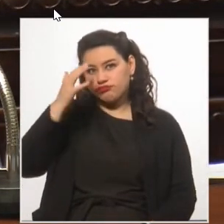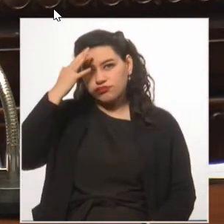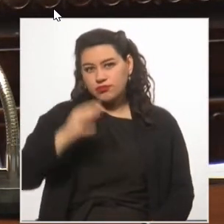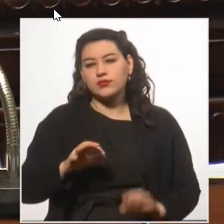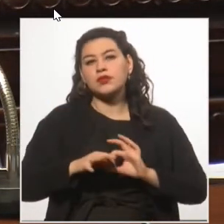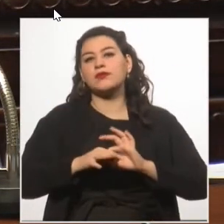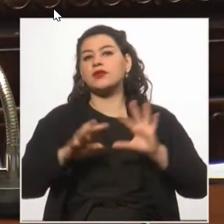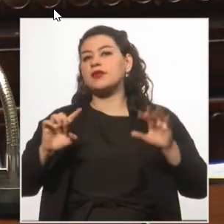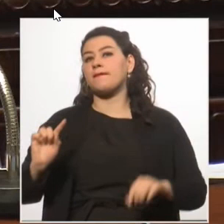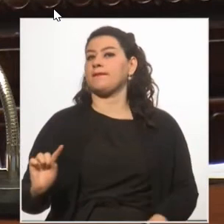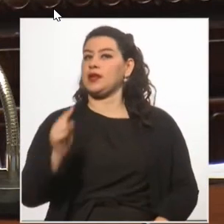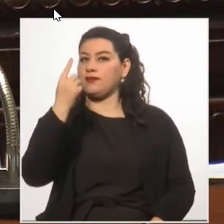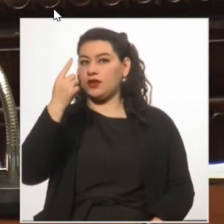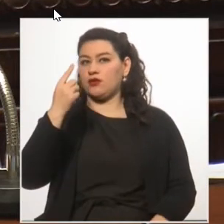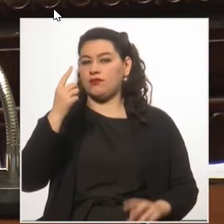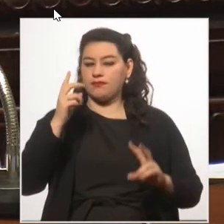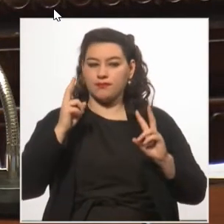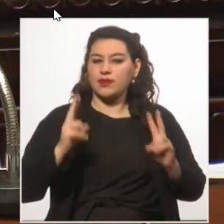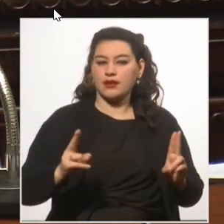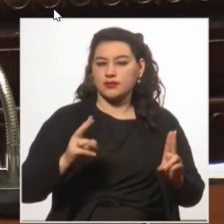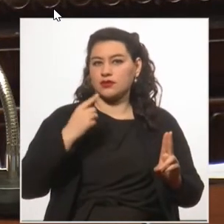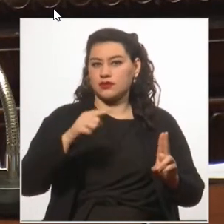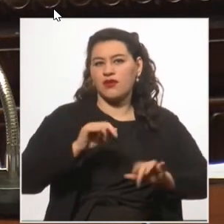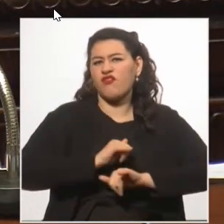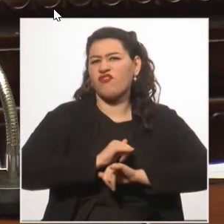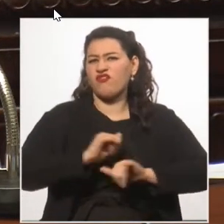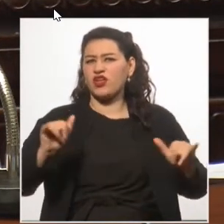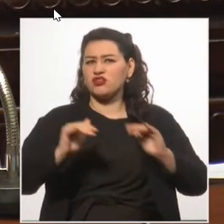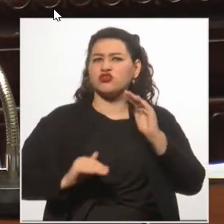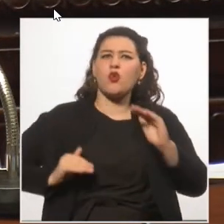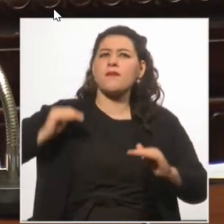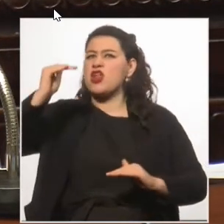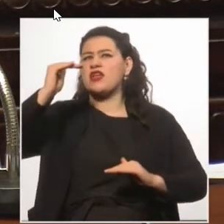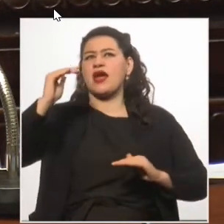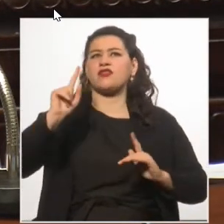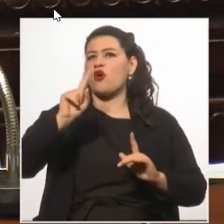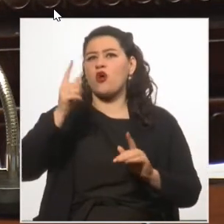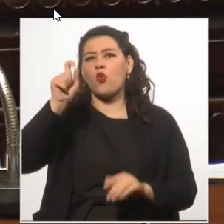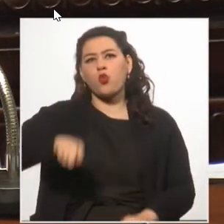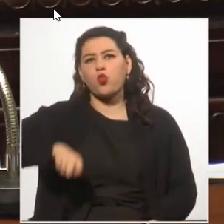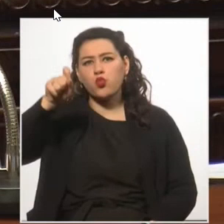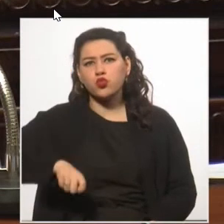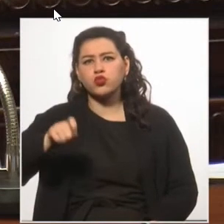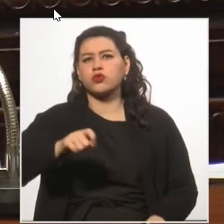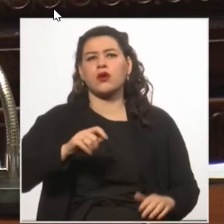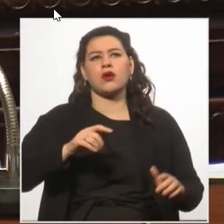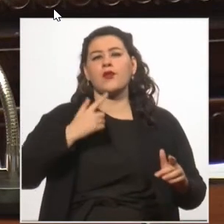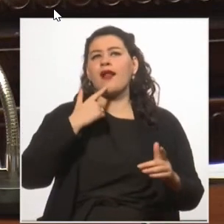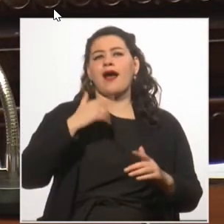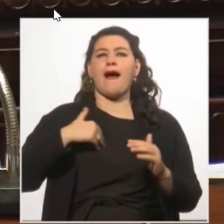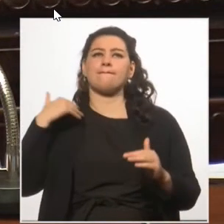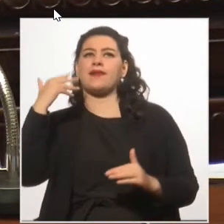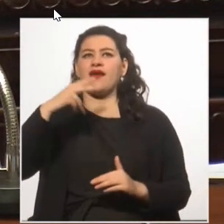completar primero su obra negativa, acabar con las superioridades injustas, allanar los privilegios sin